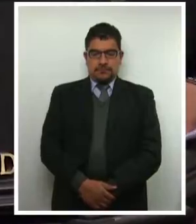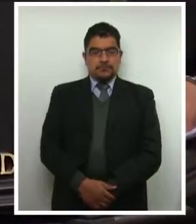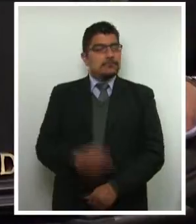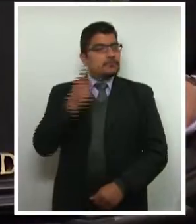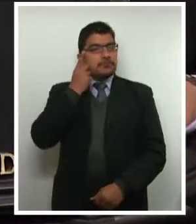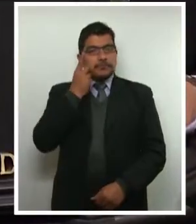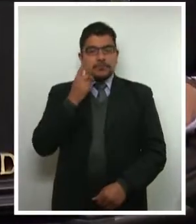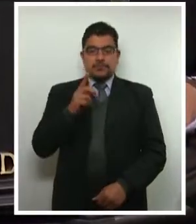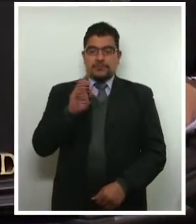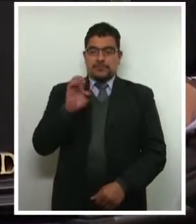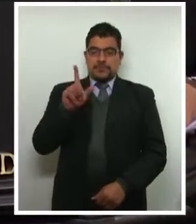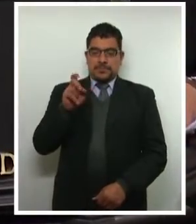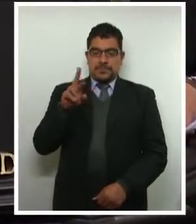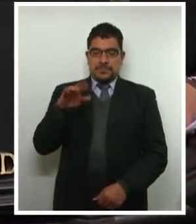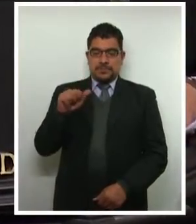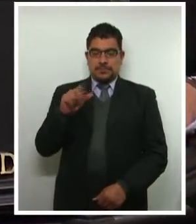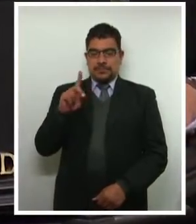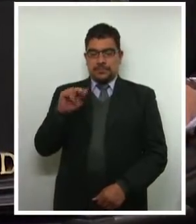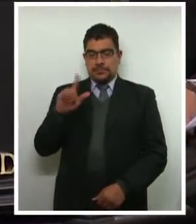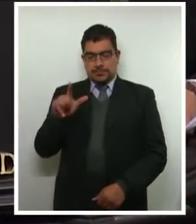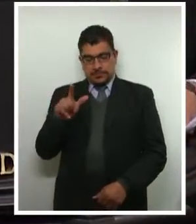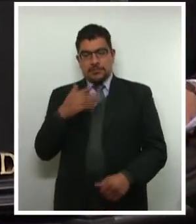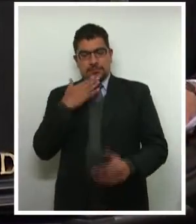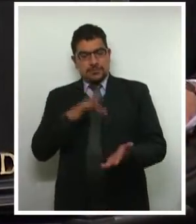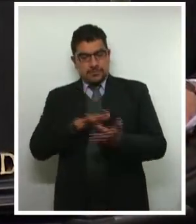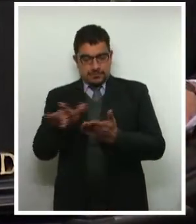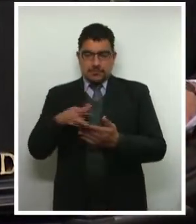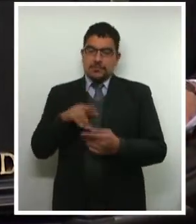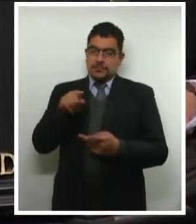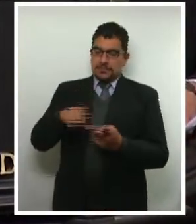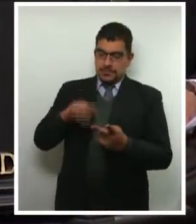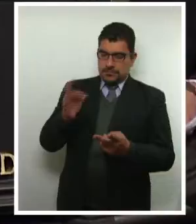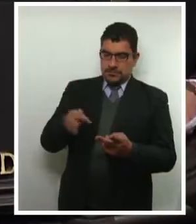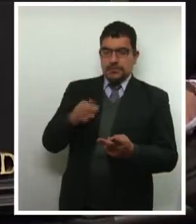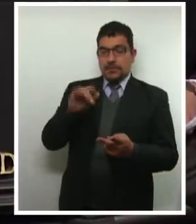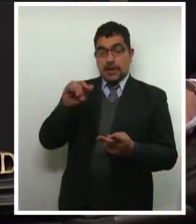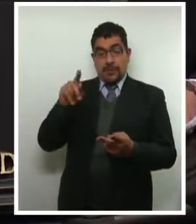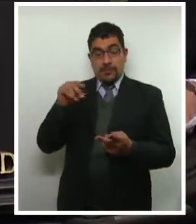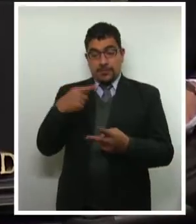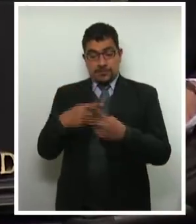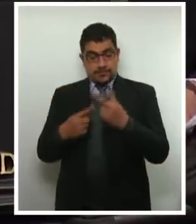Diputada Elvira Daniel, a favor. Diputado Quijano, a favor.